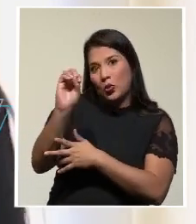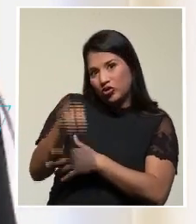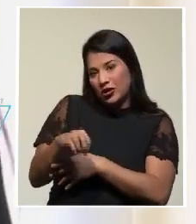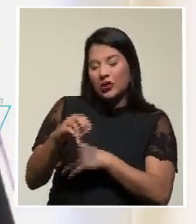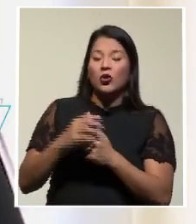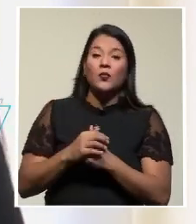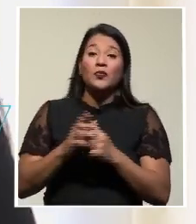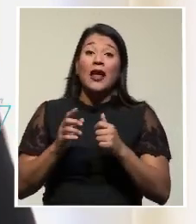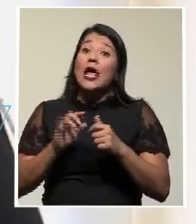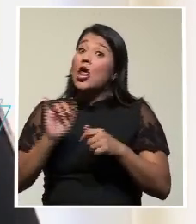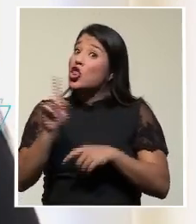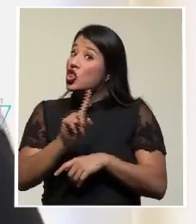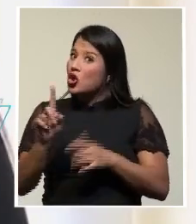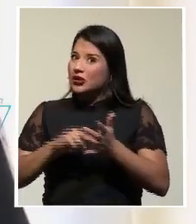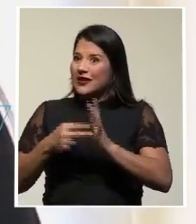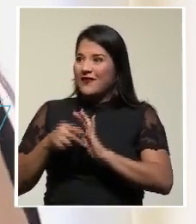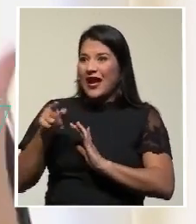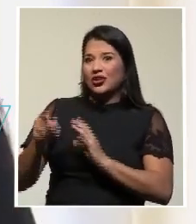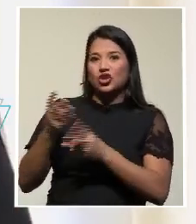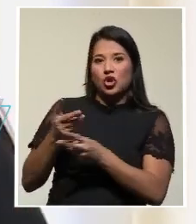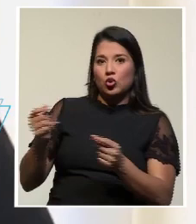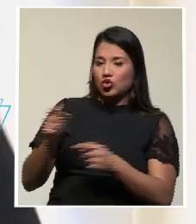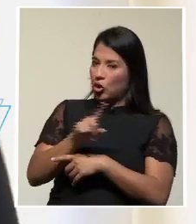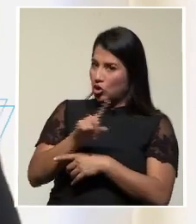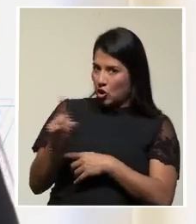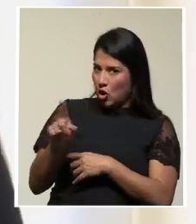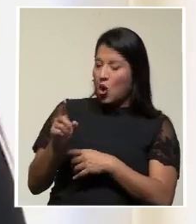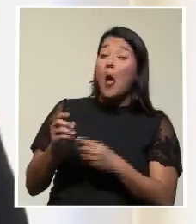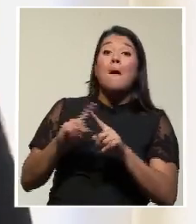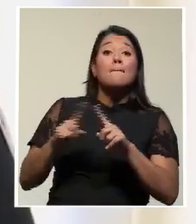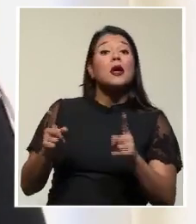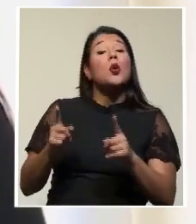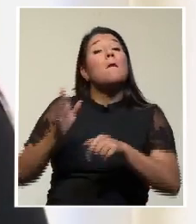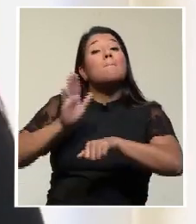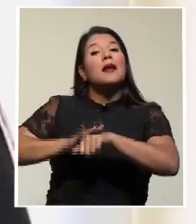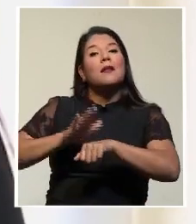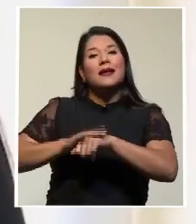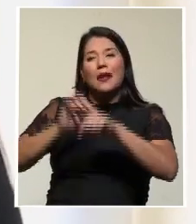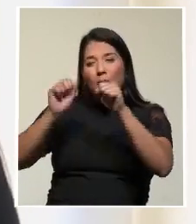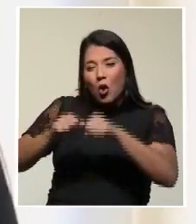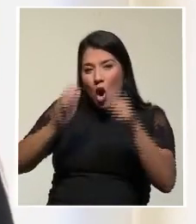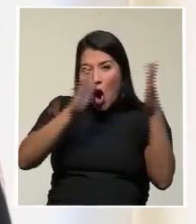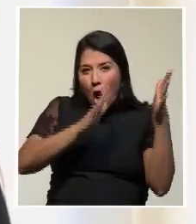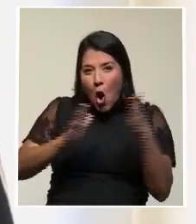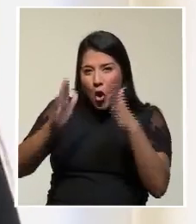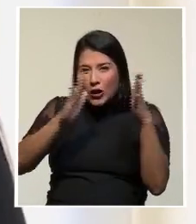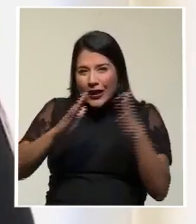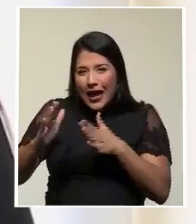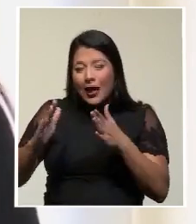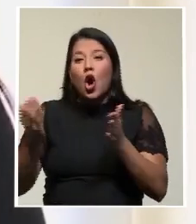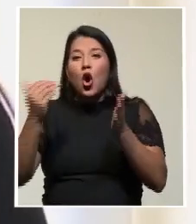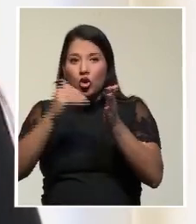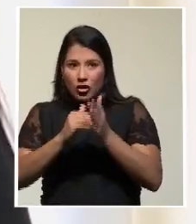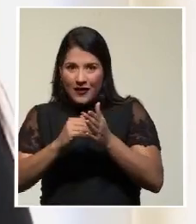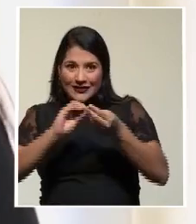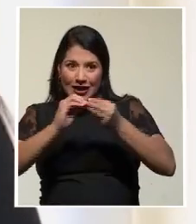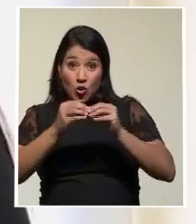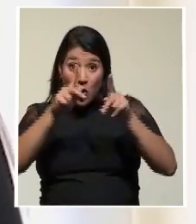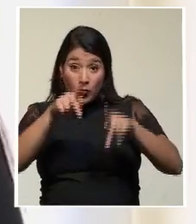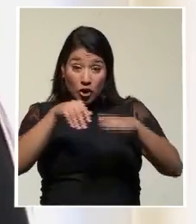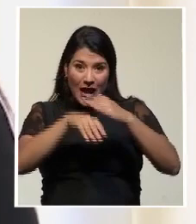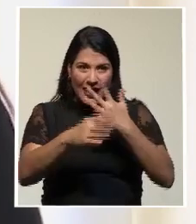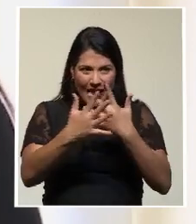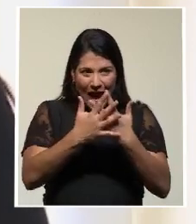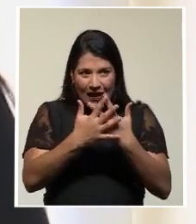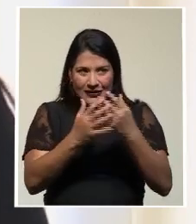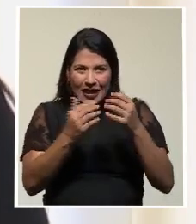nada en contra. Entonces es importante porque nos va a permitir reacomodar y rebalancear en todo el sistema penitenciario, cosa que de momento no podemos